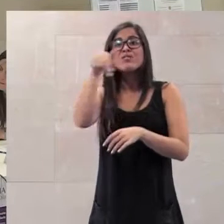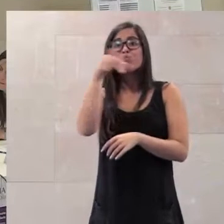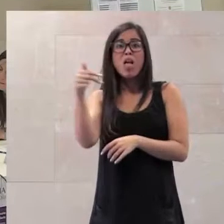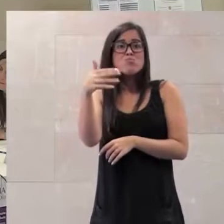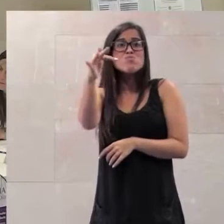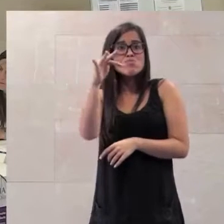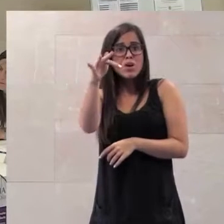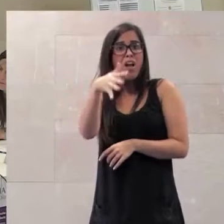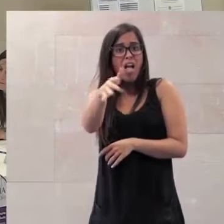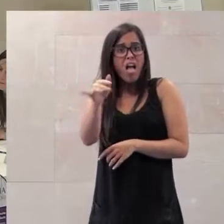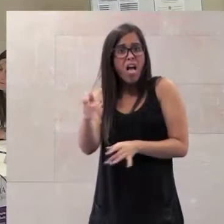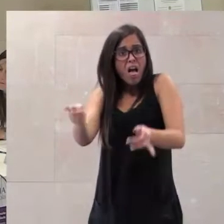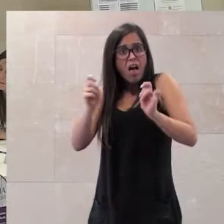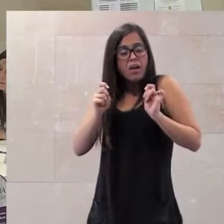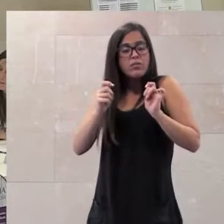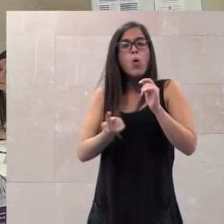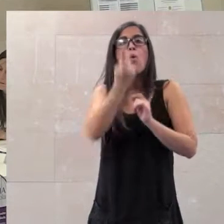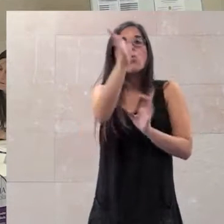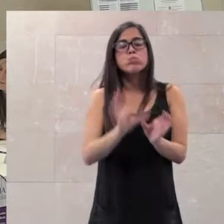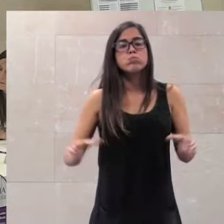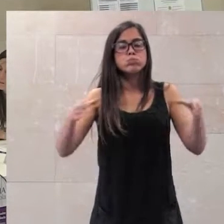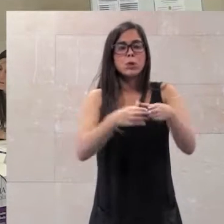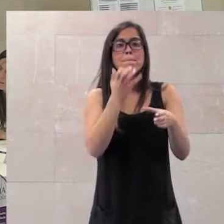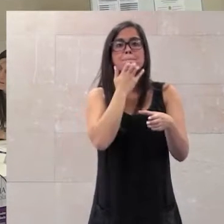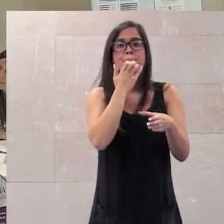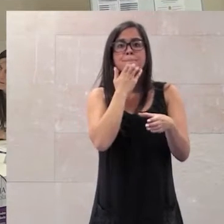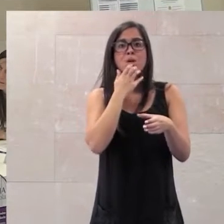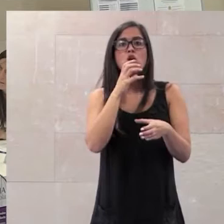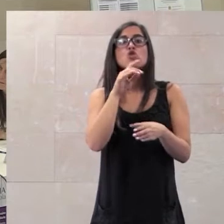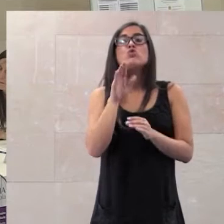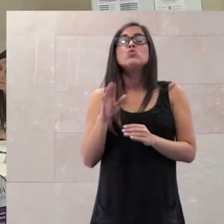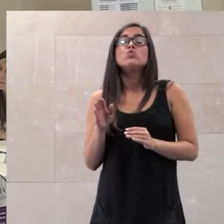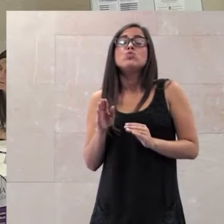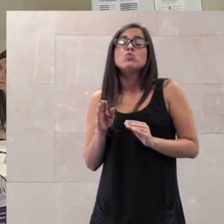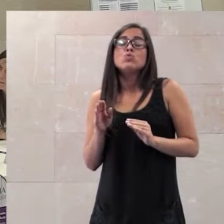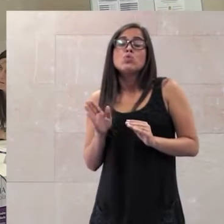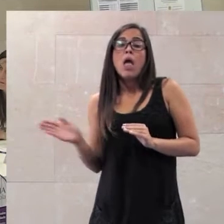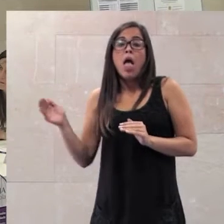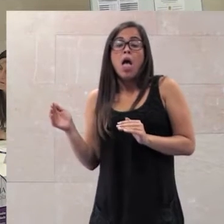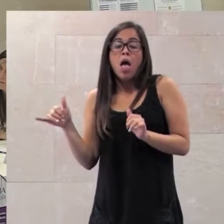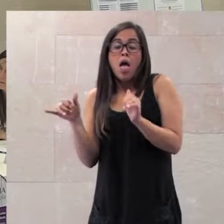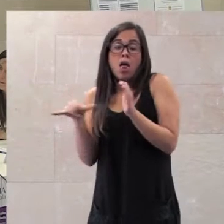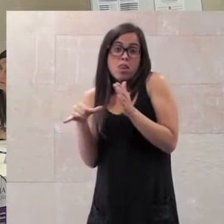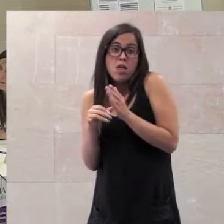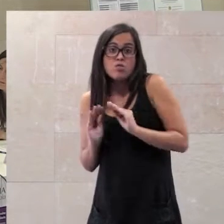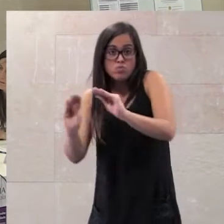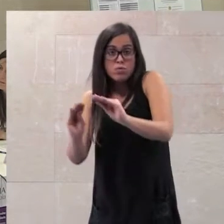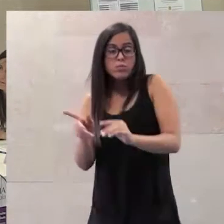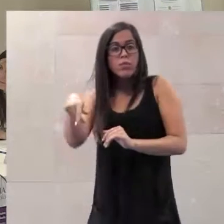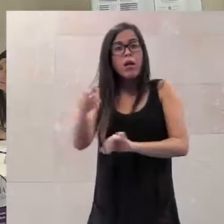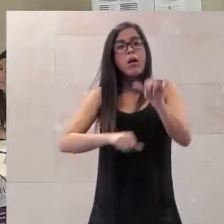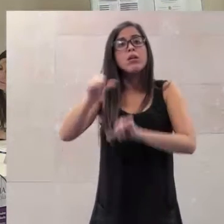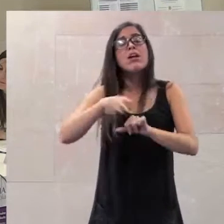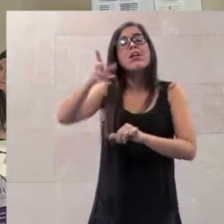resultados. Solo por comentar un grupo en concreto, es un grupo que se llama Surondoan. Ellas son mujeres, la mayoría de ellas han sido, son